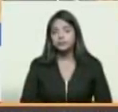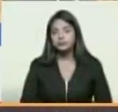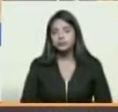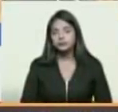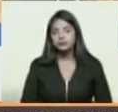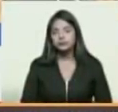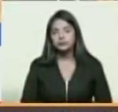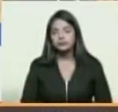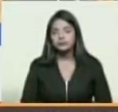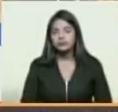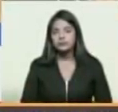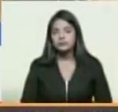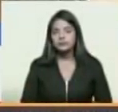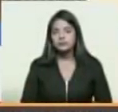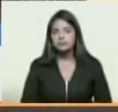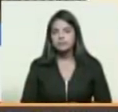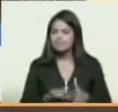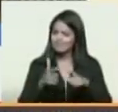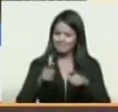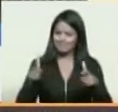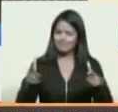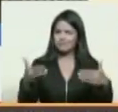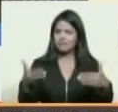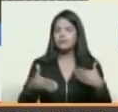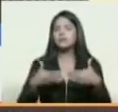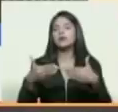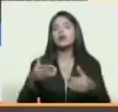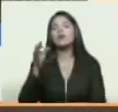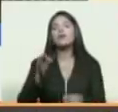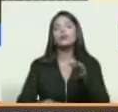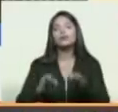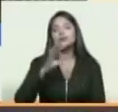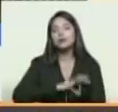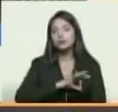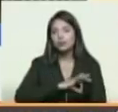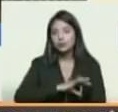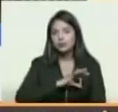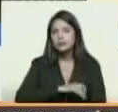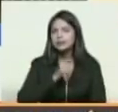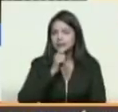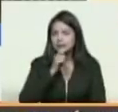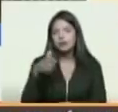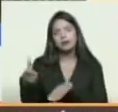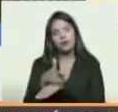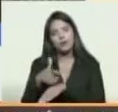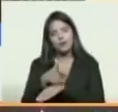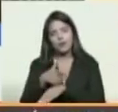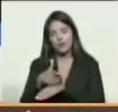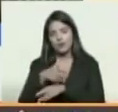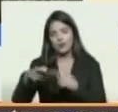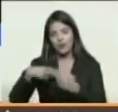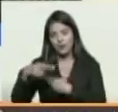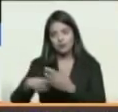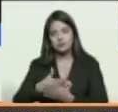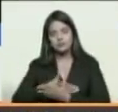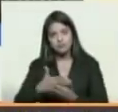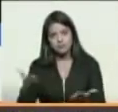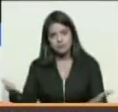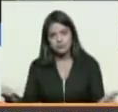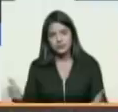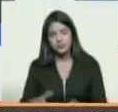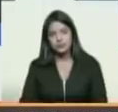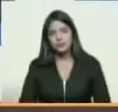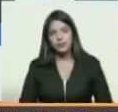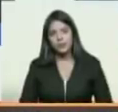bien consecuencia de una medida de justicia social tomada por el gobierno revolucionario para